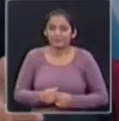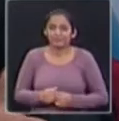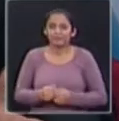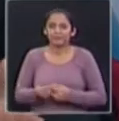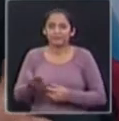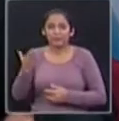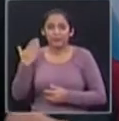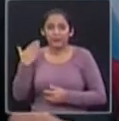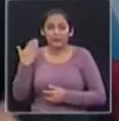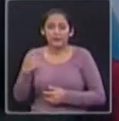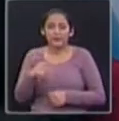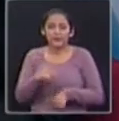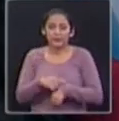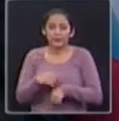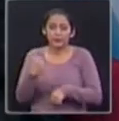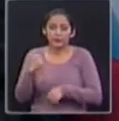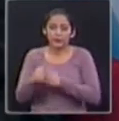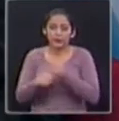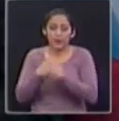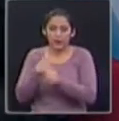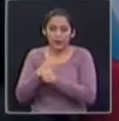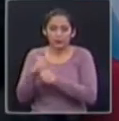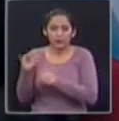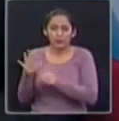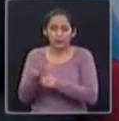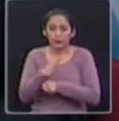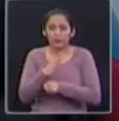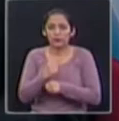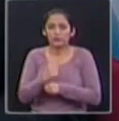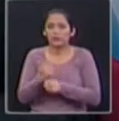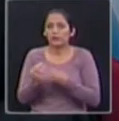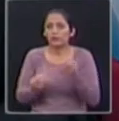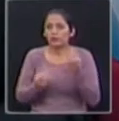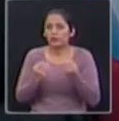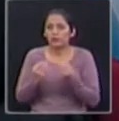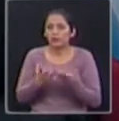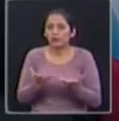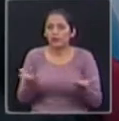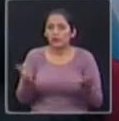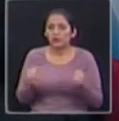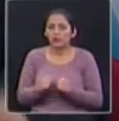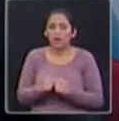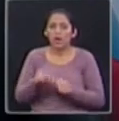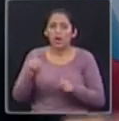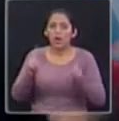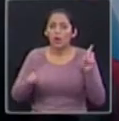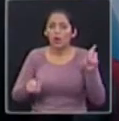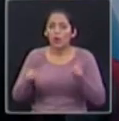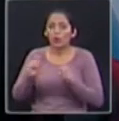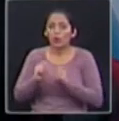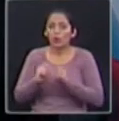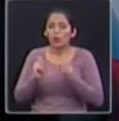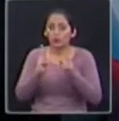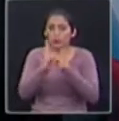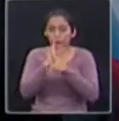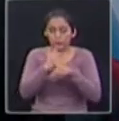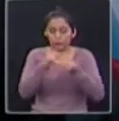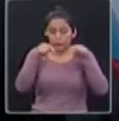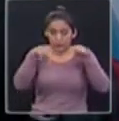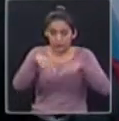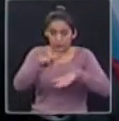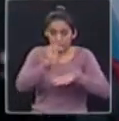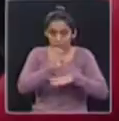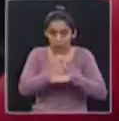una política que es inconsistente con la dolarización que se llama sustitución de importaciones que lo que hace es subir los precios de los productos internos